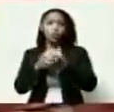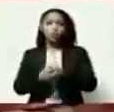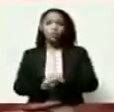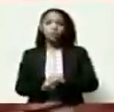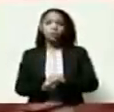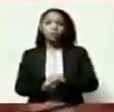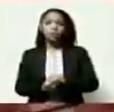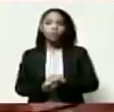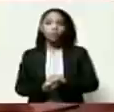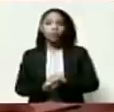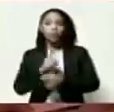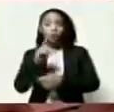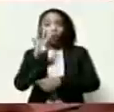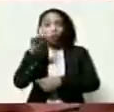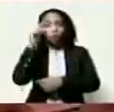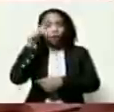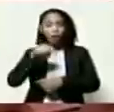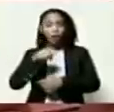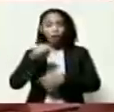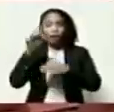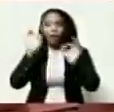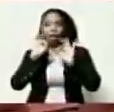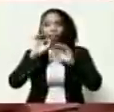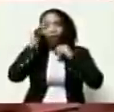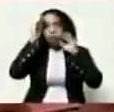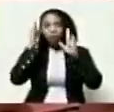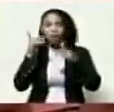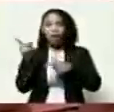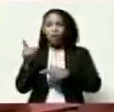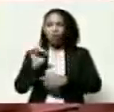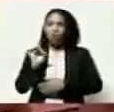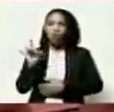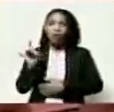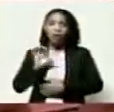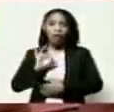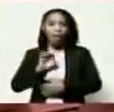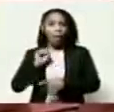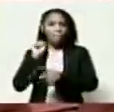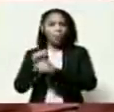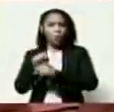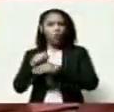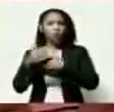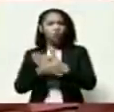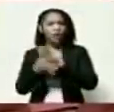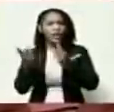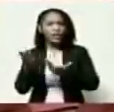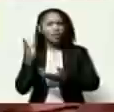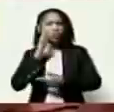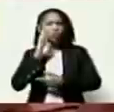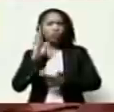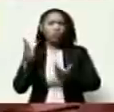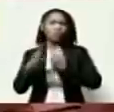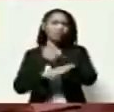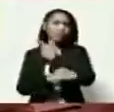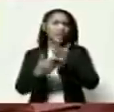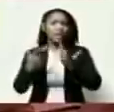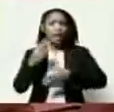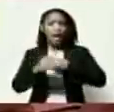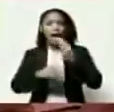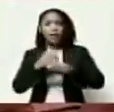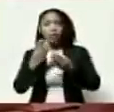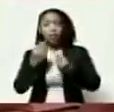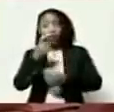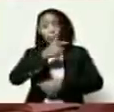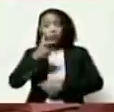Y usted pasa 4 días aquí y nadie lo atiende. Es indolencia, es el burocratismo perverso que hace que mucha gente